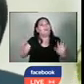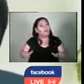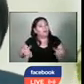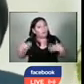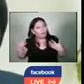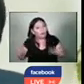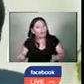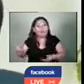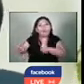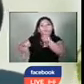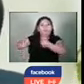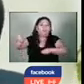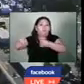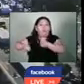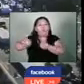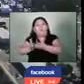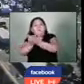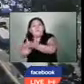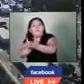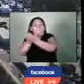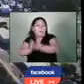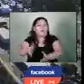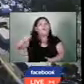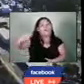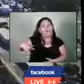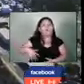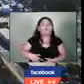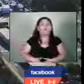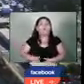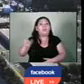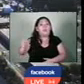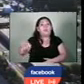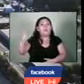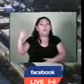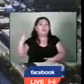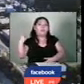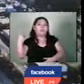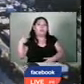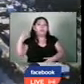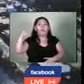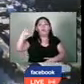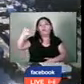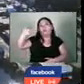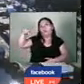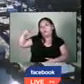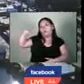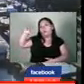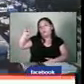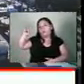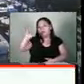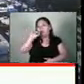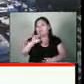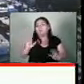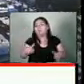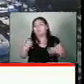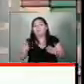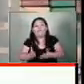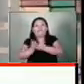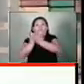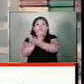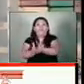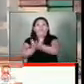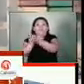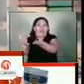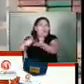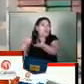costos de flete y por la escasez. Según la directora de Coexport, el sector se mantiene en incertidumbre debido a los atrasos en la llegada de las